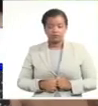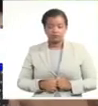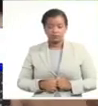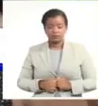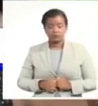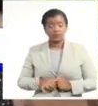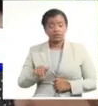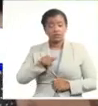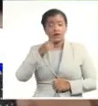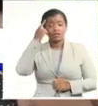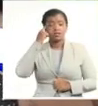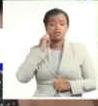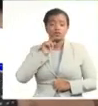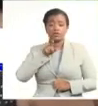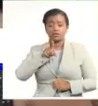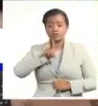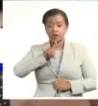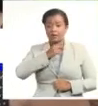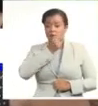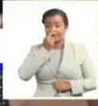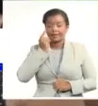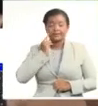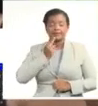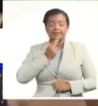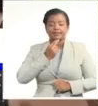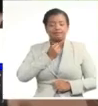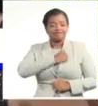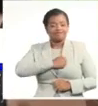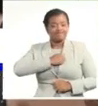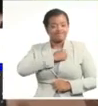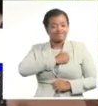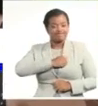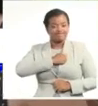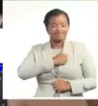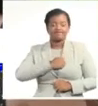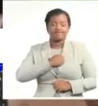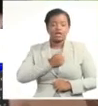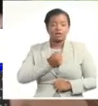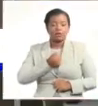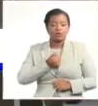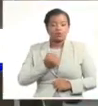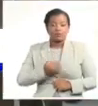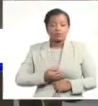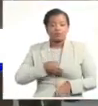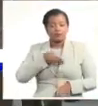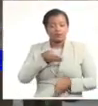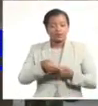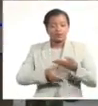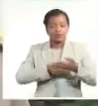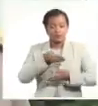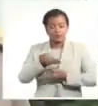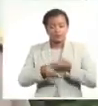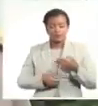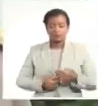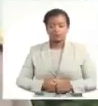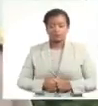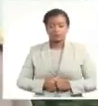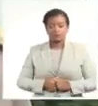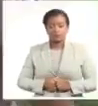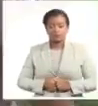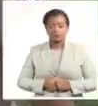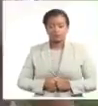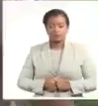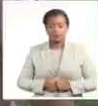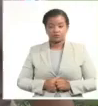XIX, utilizarla como herramienta, saberla aplicar para explicar los fenómenos y procesos. Tiene plena vigencia la alerta